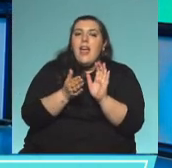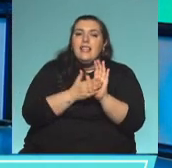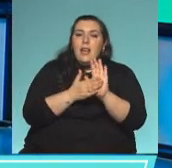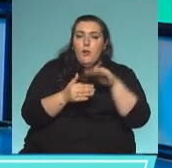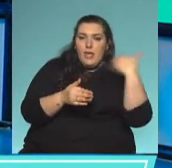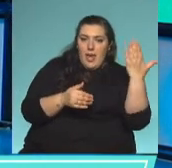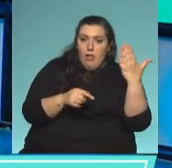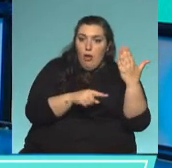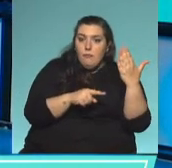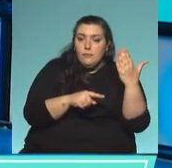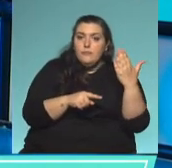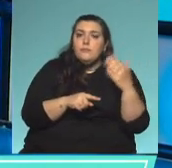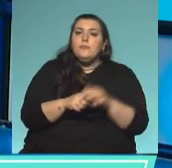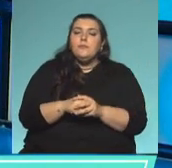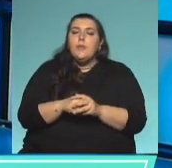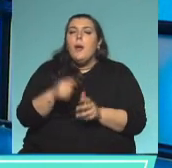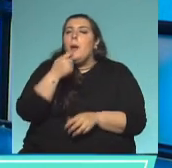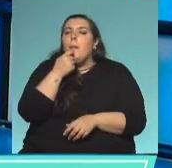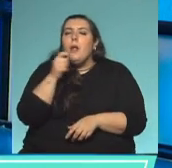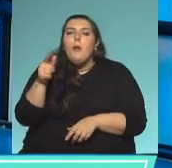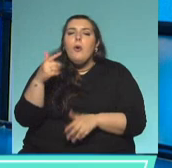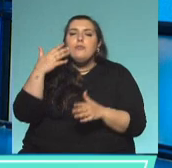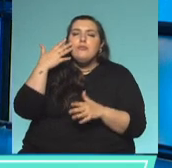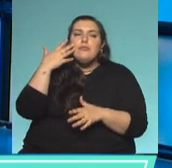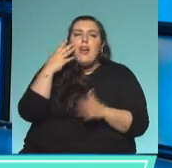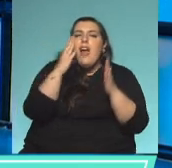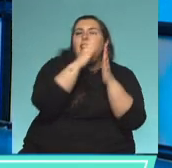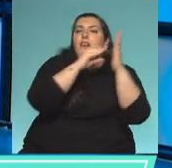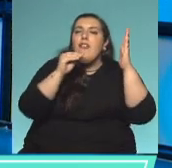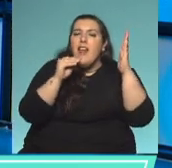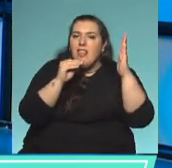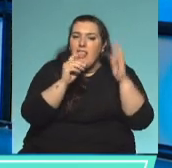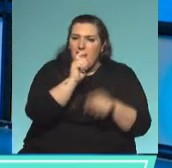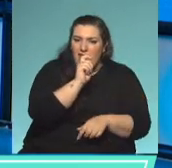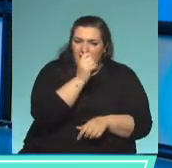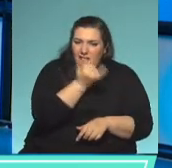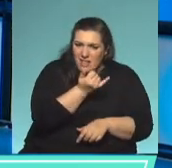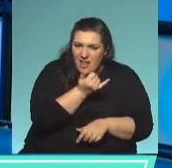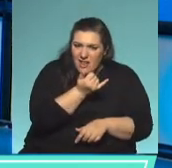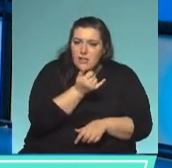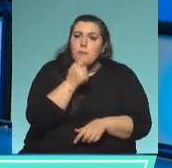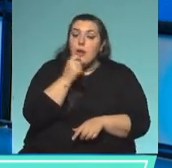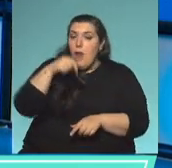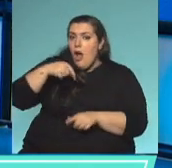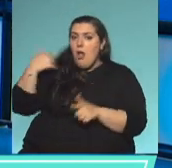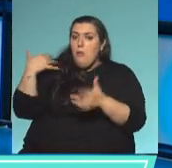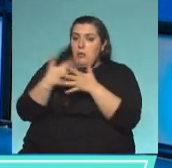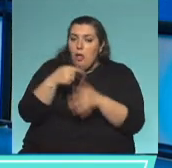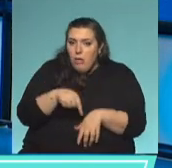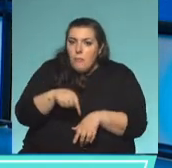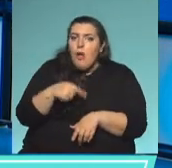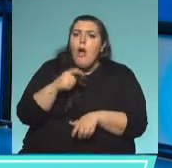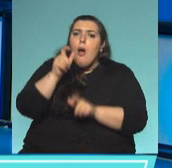¿Y a quién te pareces o a quién te gustaría? ¿Soñás con alguna liga en particular? Ahora en este último tiempo estamos viendo cómo muchísimas